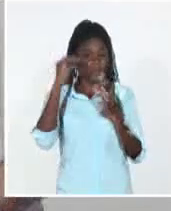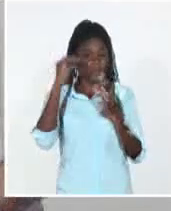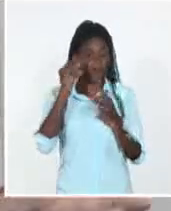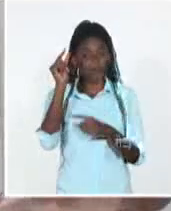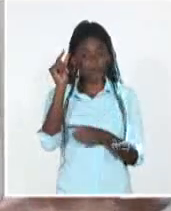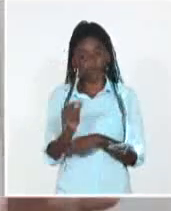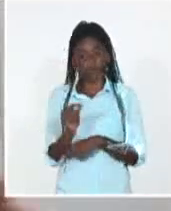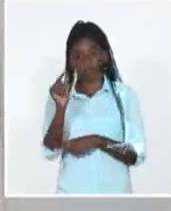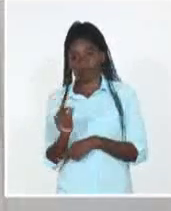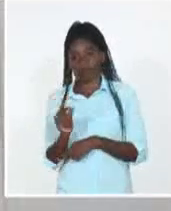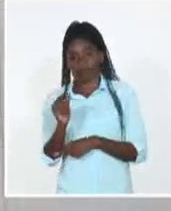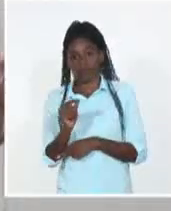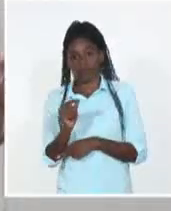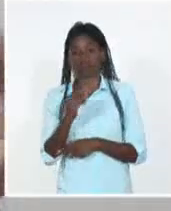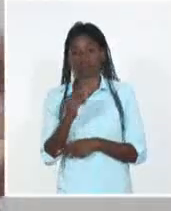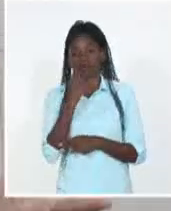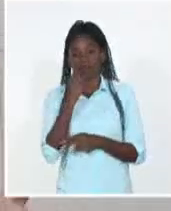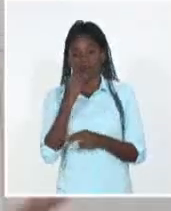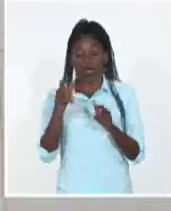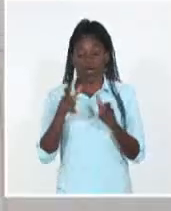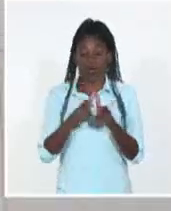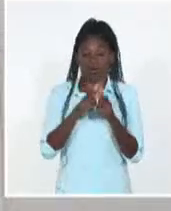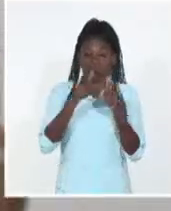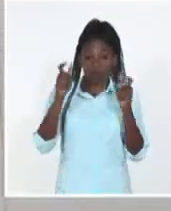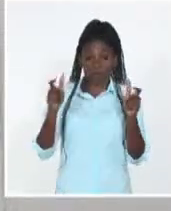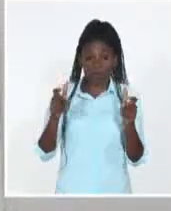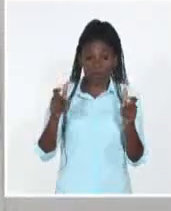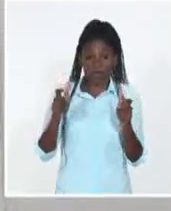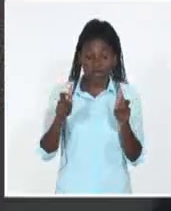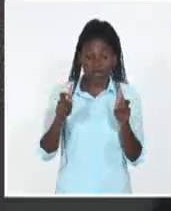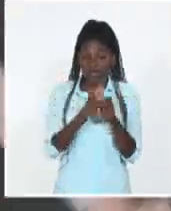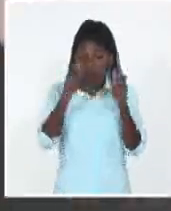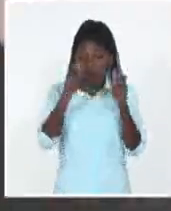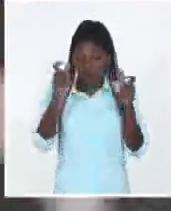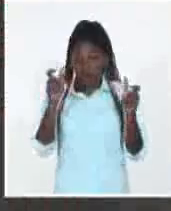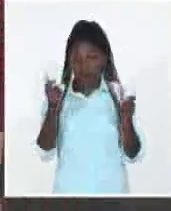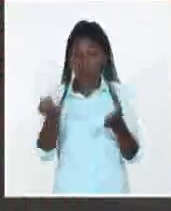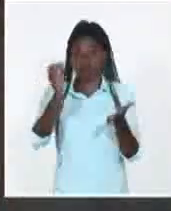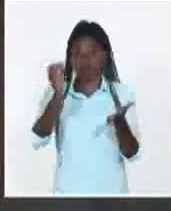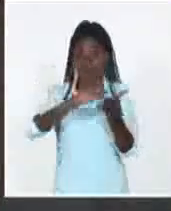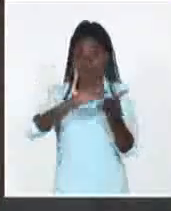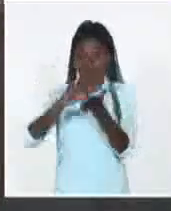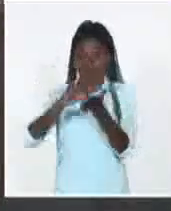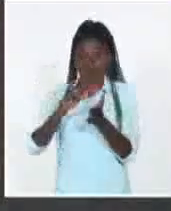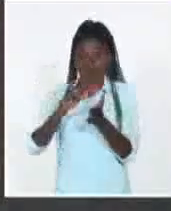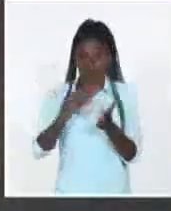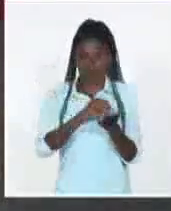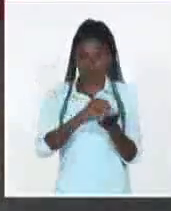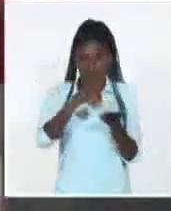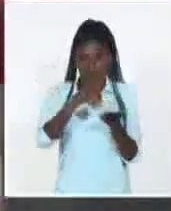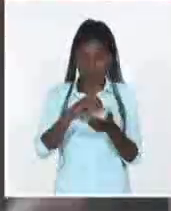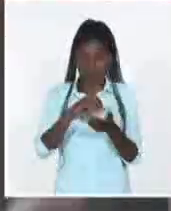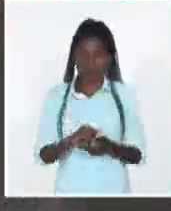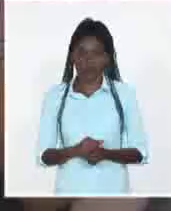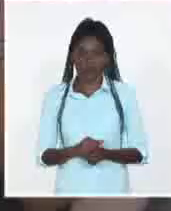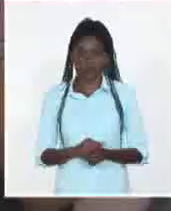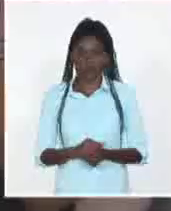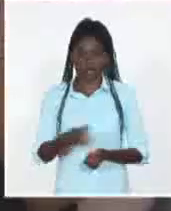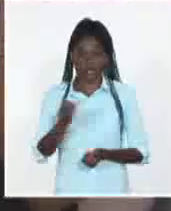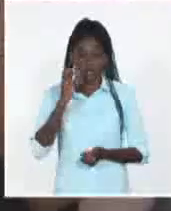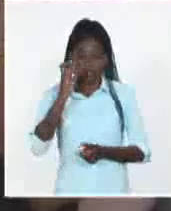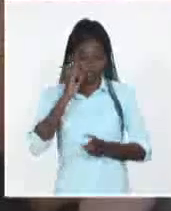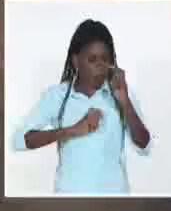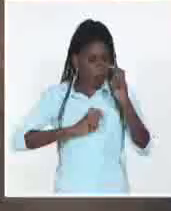actos completos de los grandes clásicos que estaremos incorporando. Con una técnica consolidada y una constante búsqueda